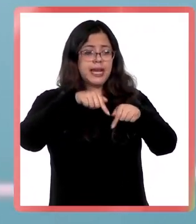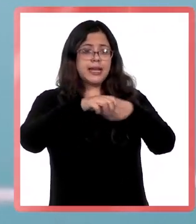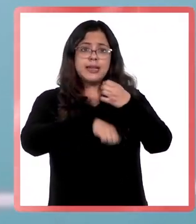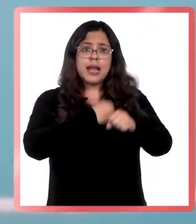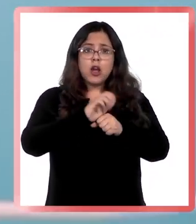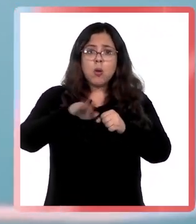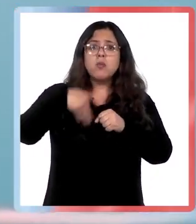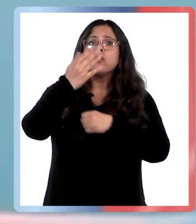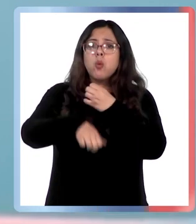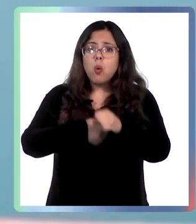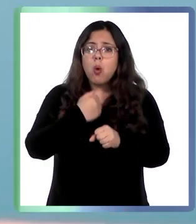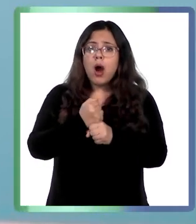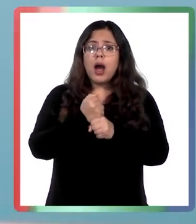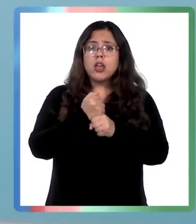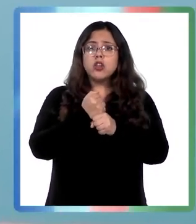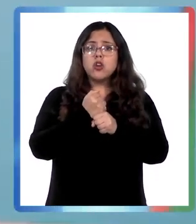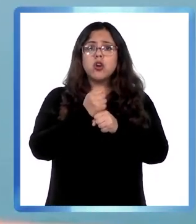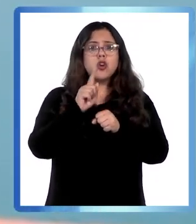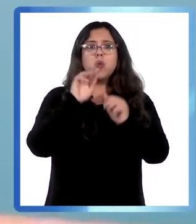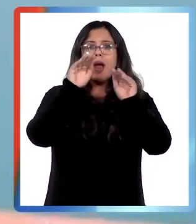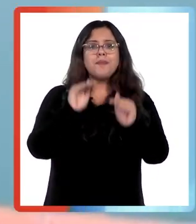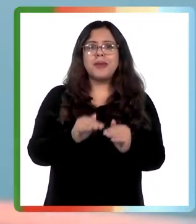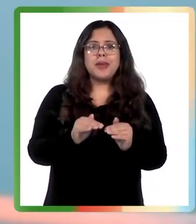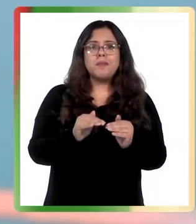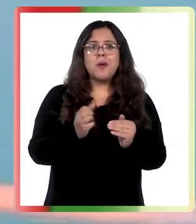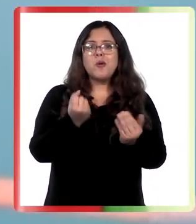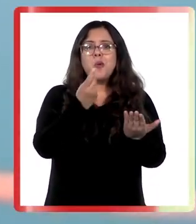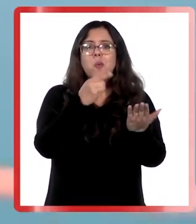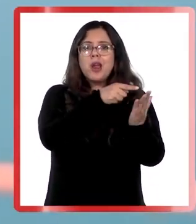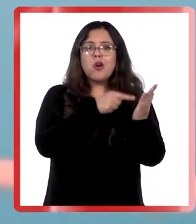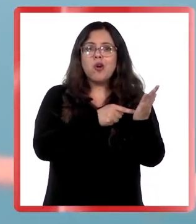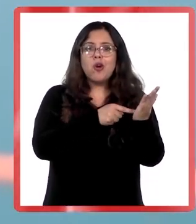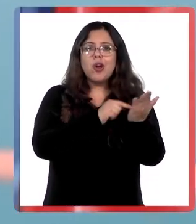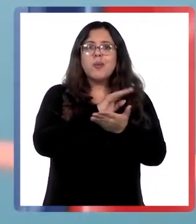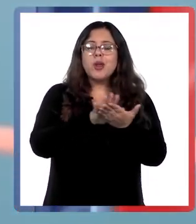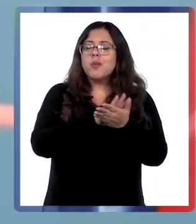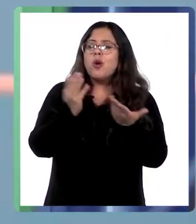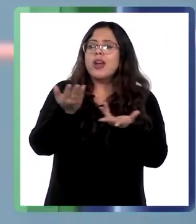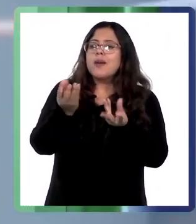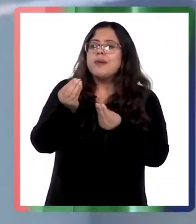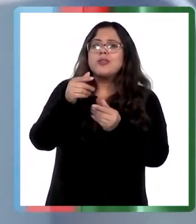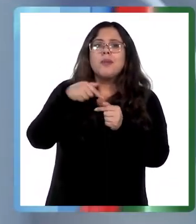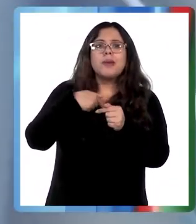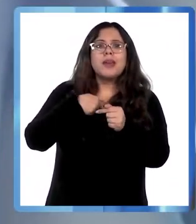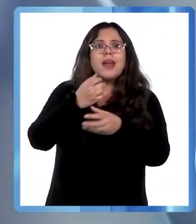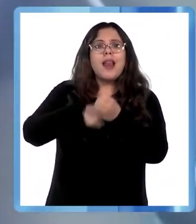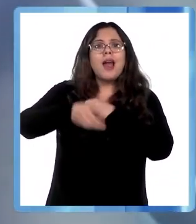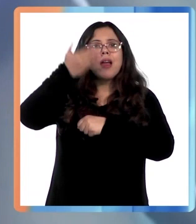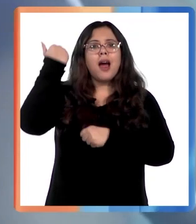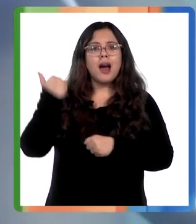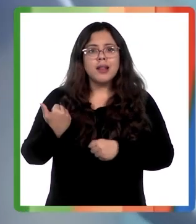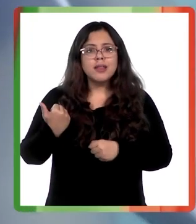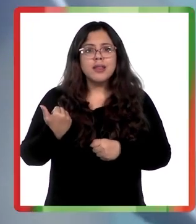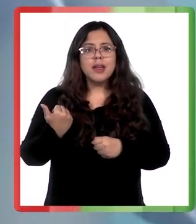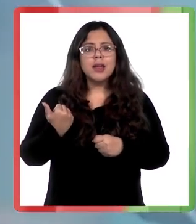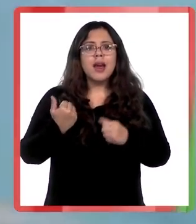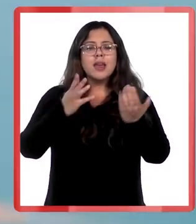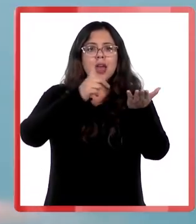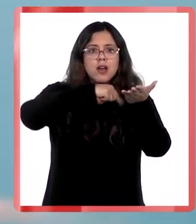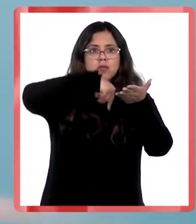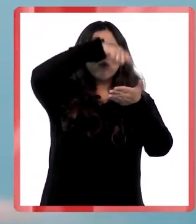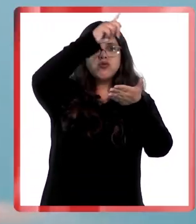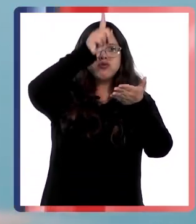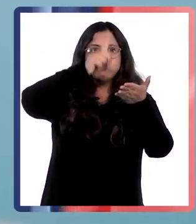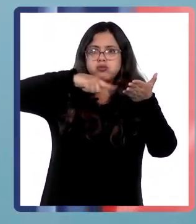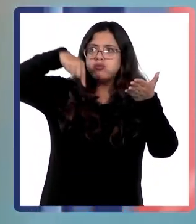año, el próximo año ya no es el valor normal del papelito, sino que es como me fue a mí el año anterior. Y así se forman curvas